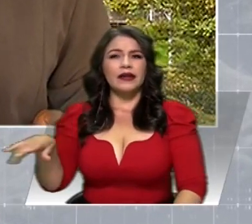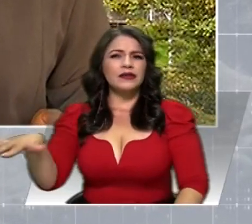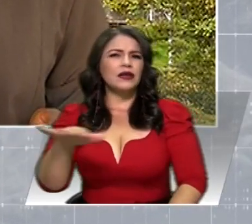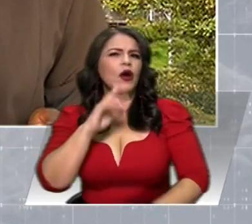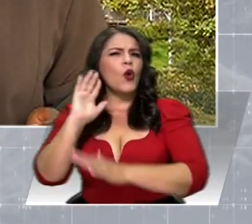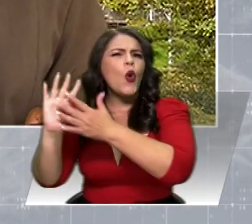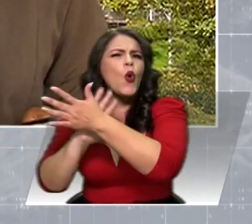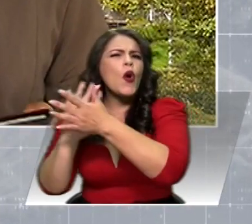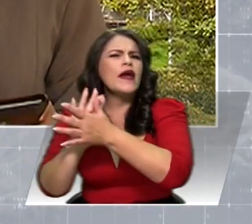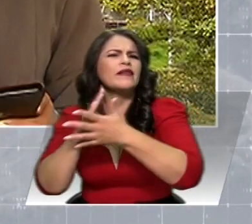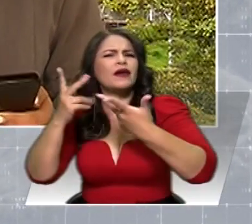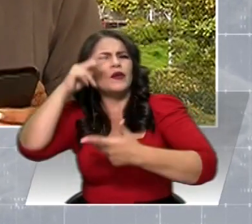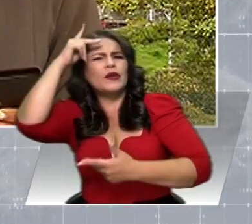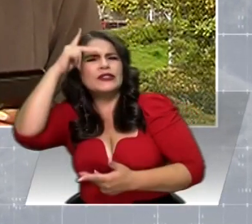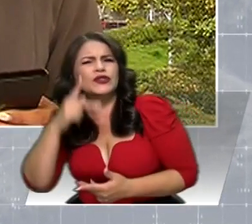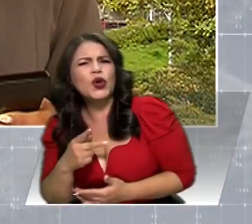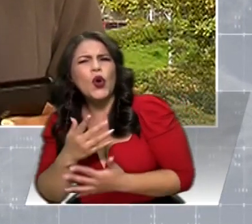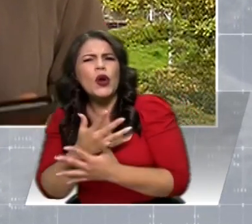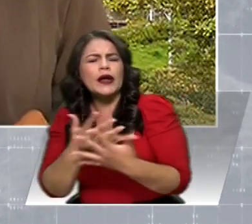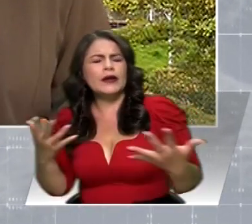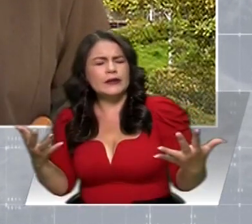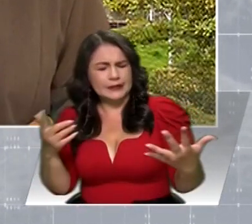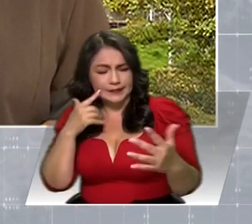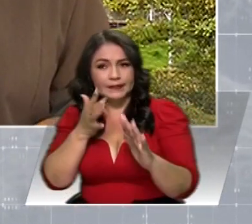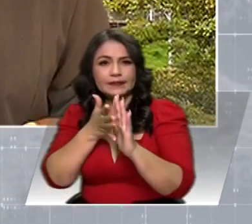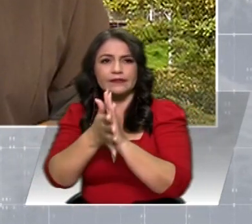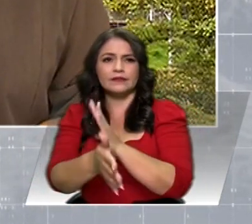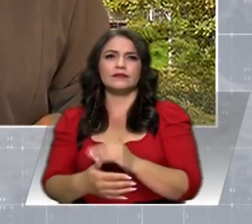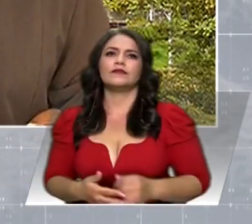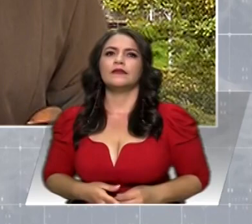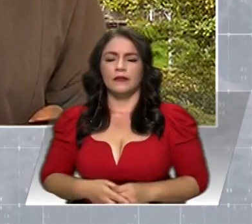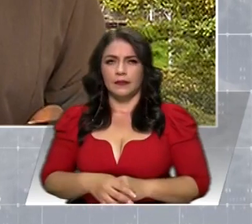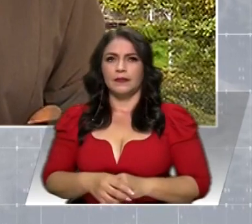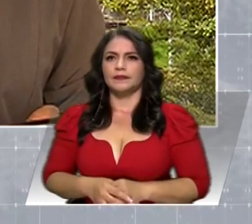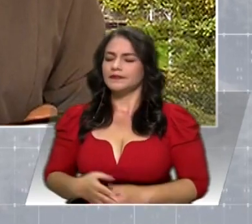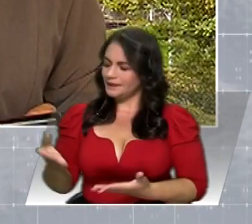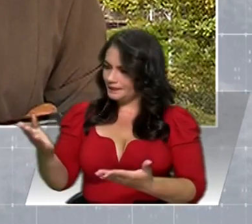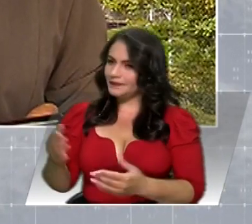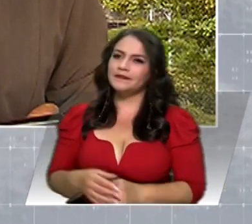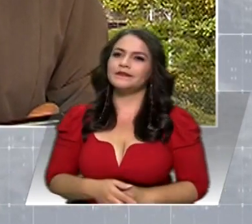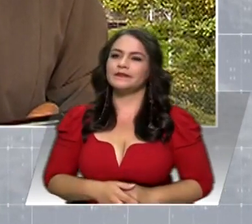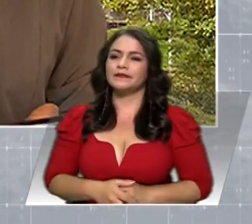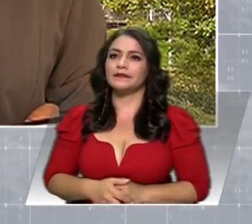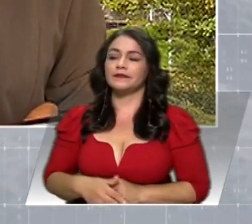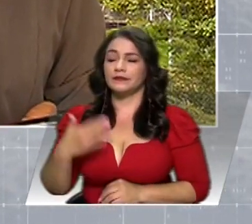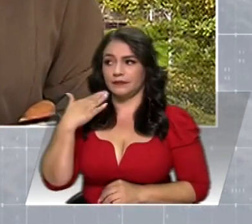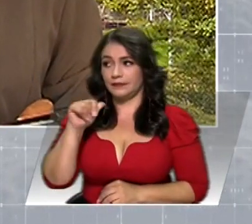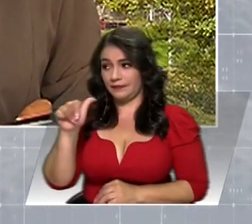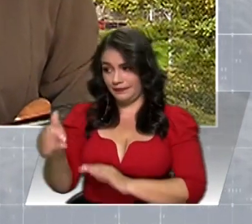esas anécdotas, historias de lo que deja esta implosión del Continental. Adelante, Beatriz.